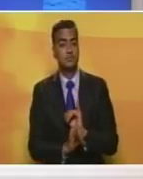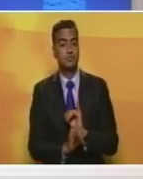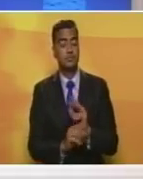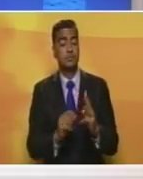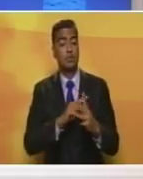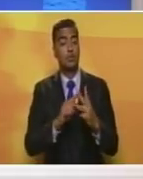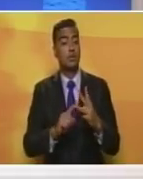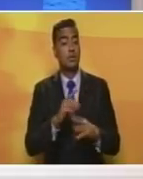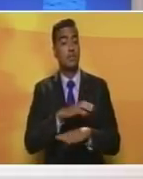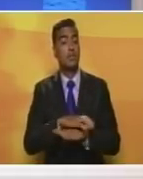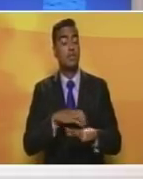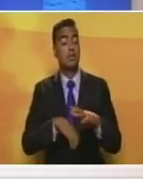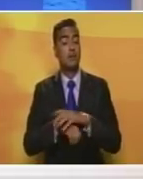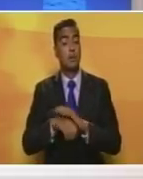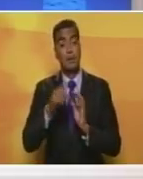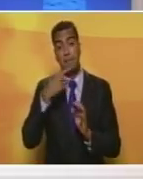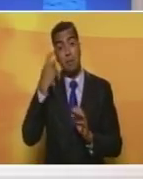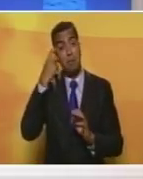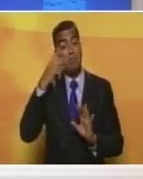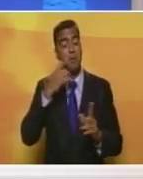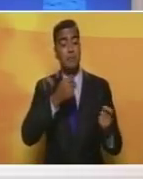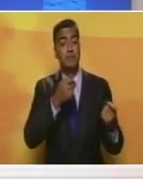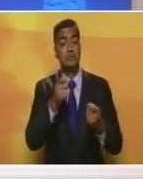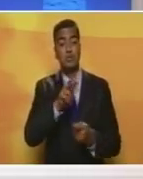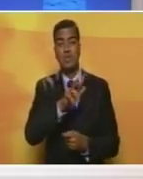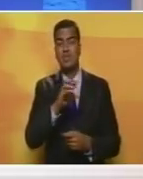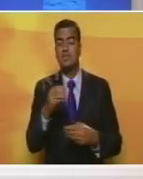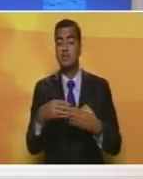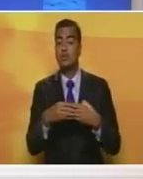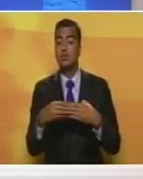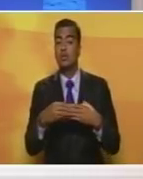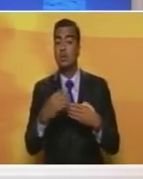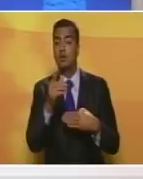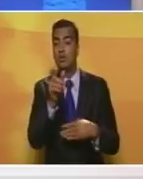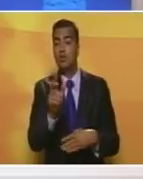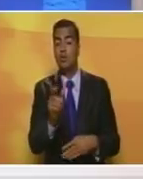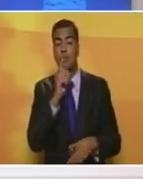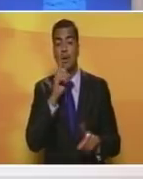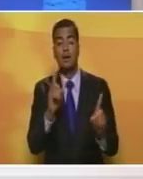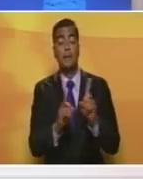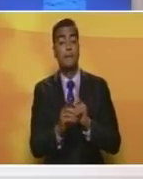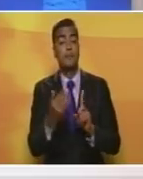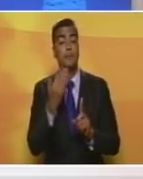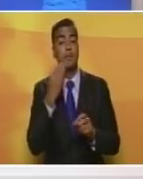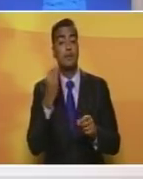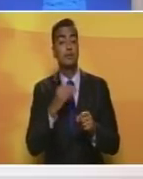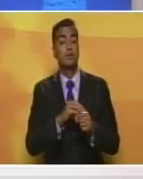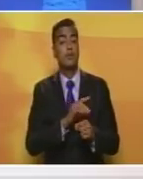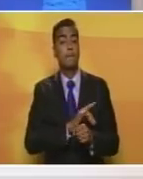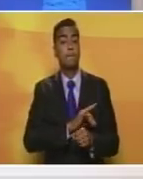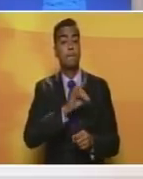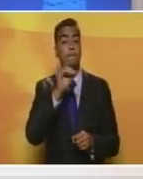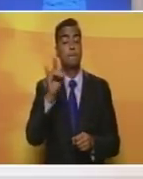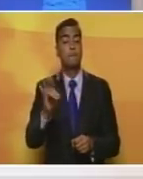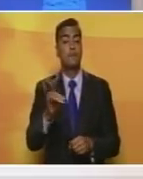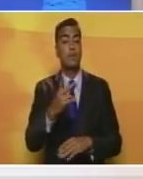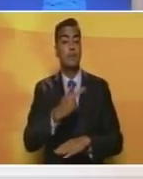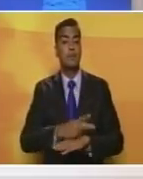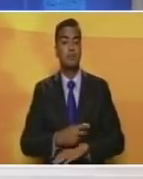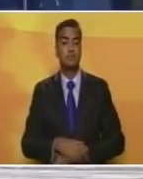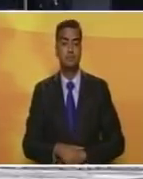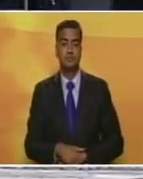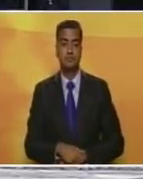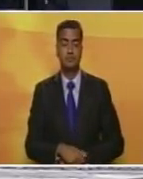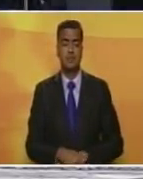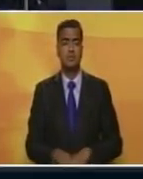Público. El Ministerio Público acusó a 2 efectivos del Comando Nacional Antidrogas de la Guardia Nacional Bolivariana y a un funcionario